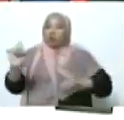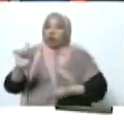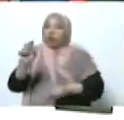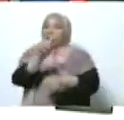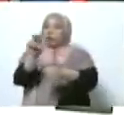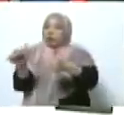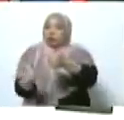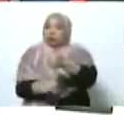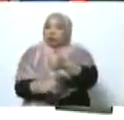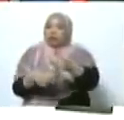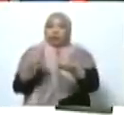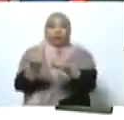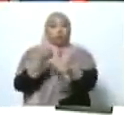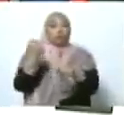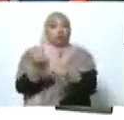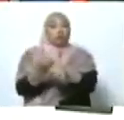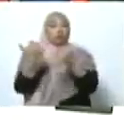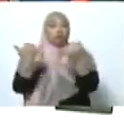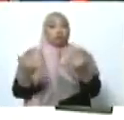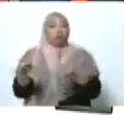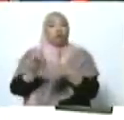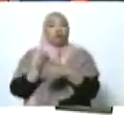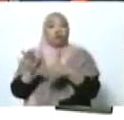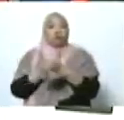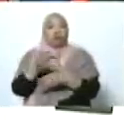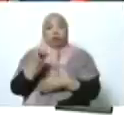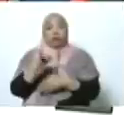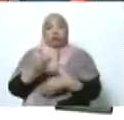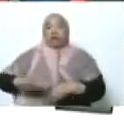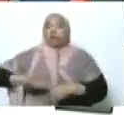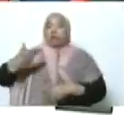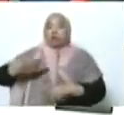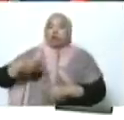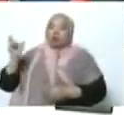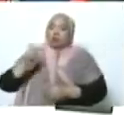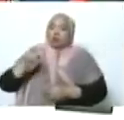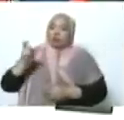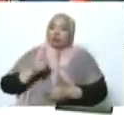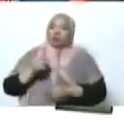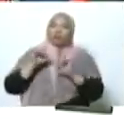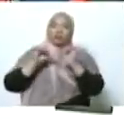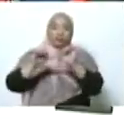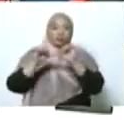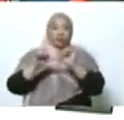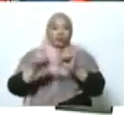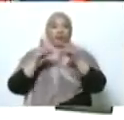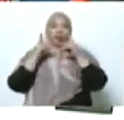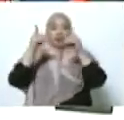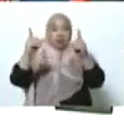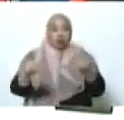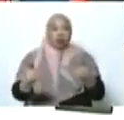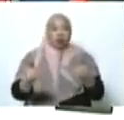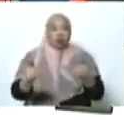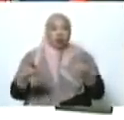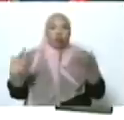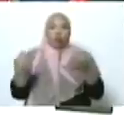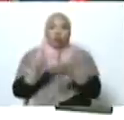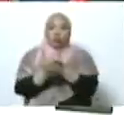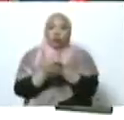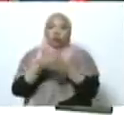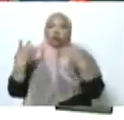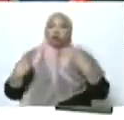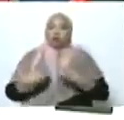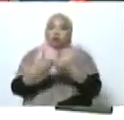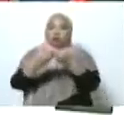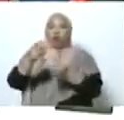ahora han estado funcionando tienen la importancia necesaria para que permanezca, y así lo ha decidido el compañero presidente junto al alto